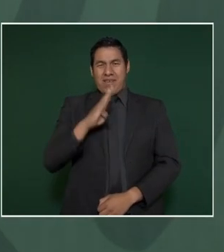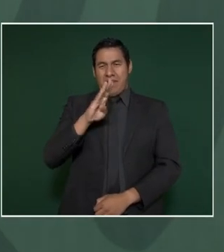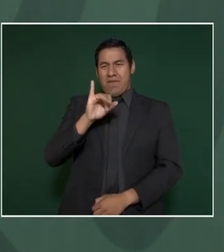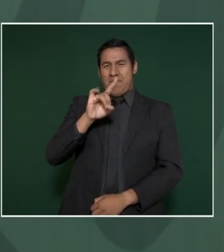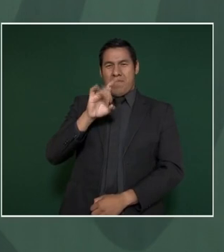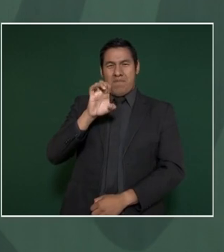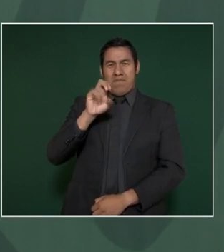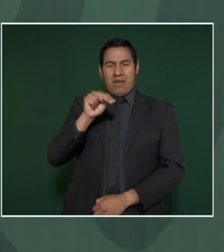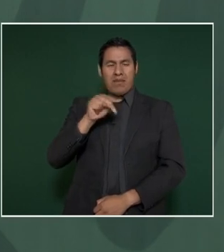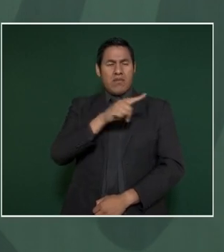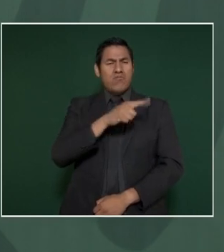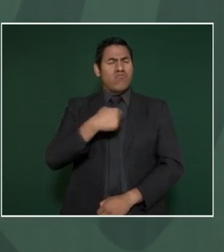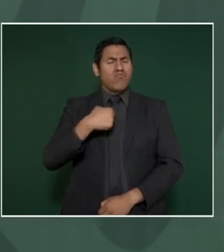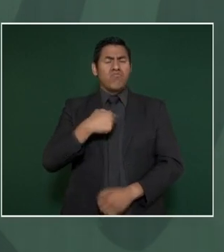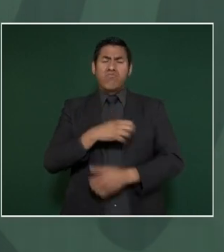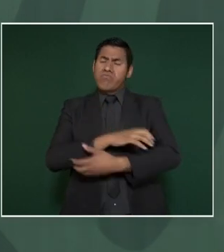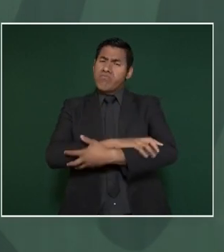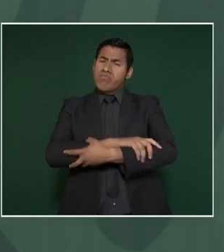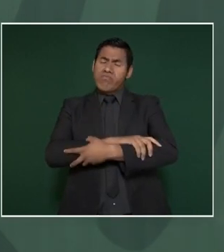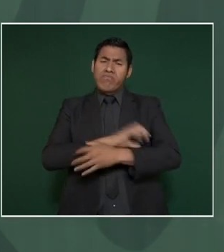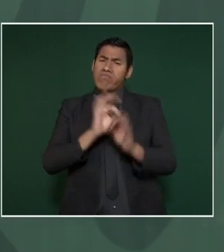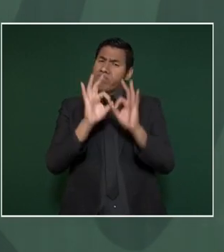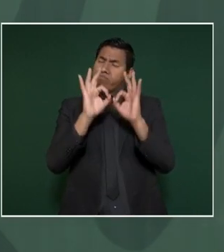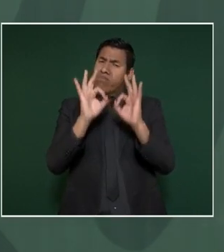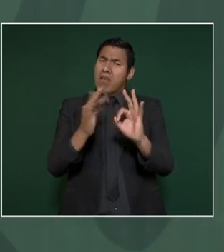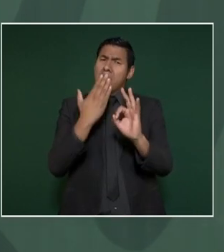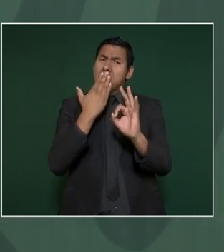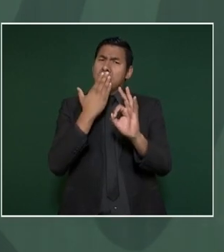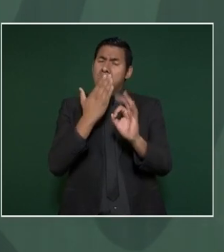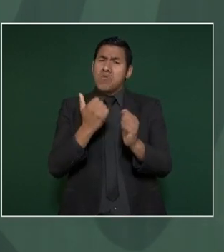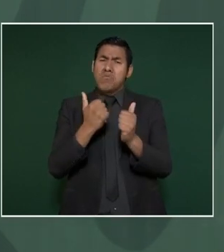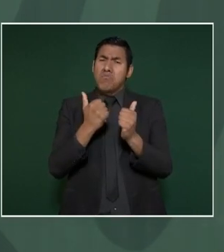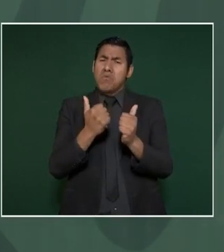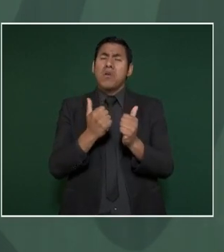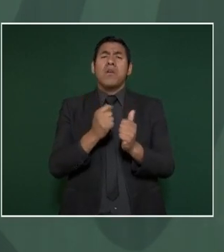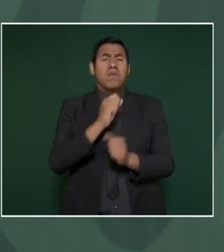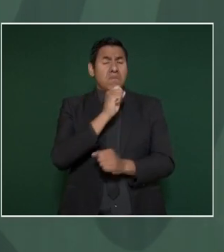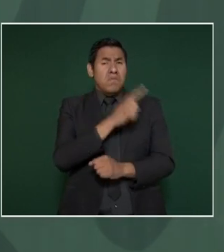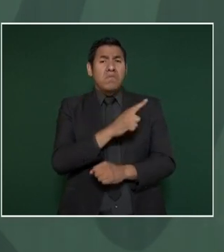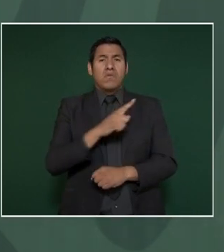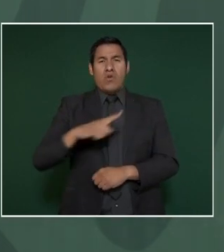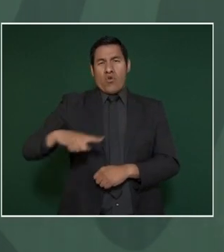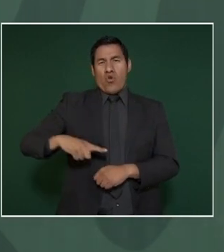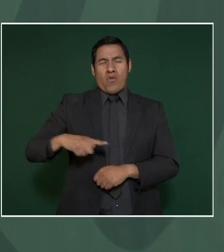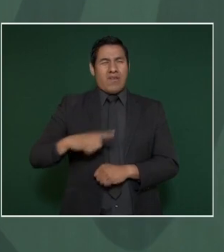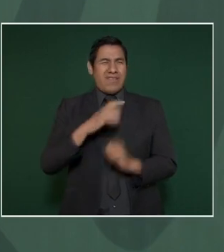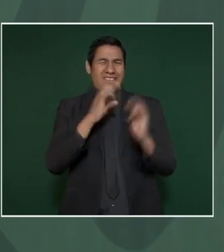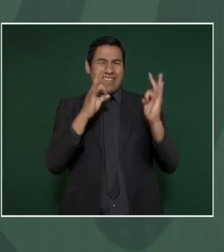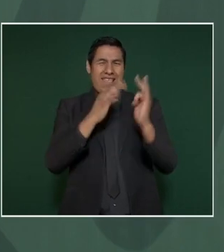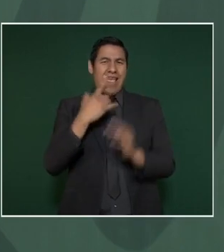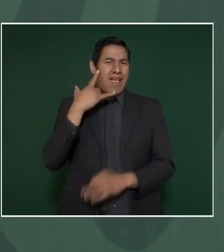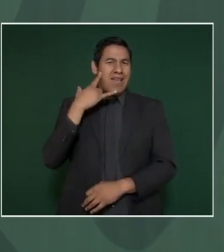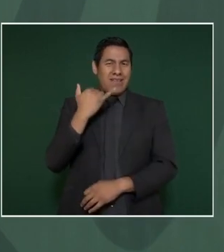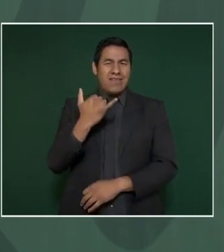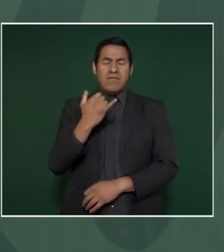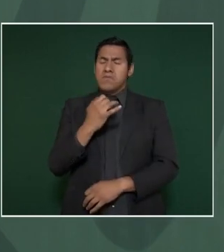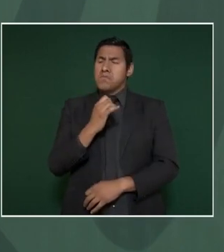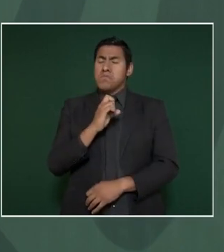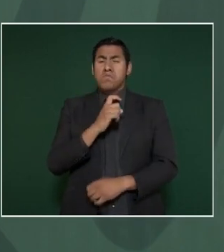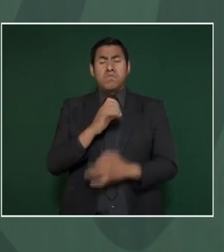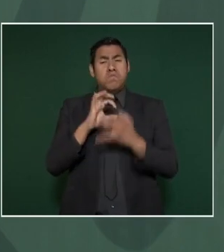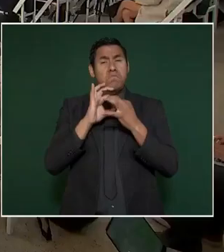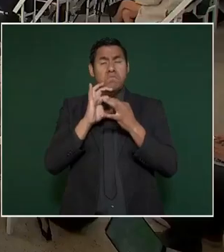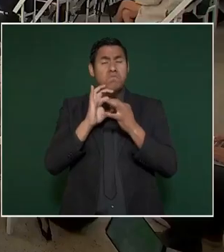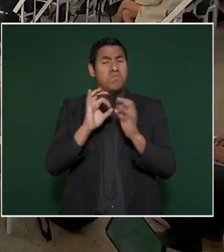biden muy buena la relación y también con el gobierno de California entonces